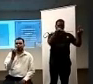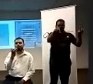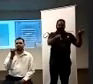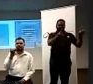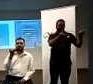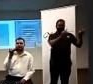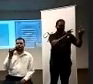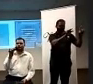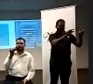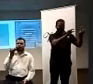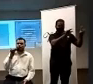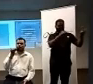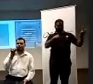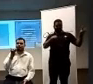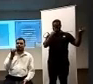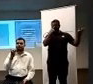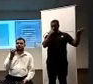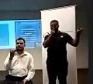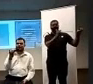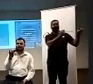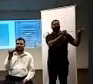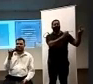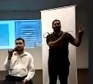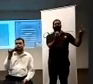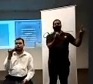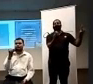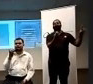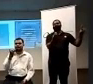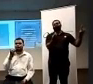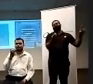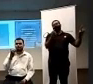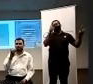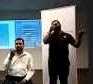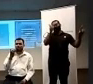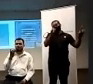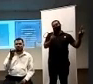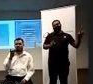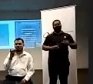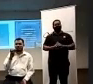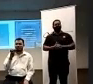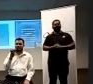Pero como siempre digo, aún estamos a tiempo de realizar los cambios.